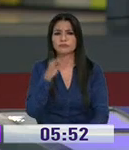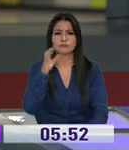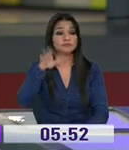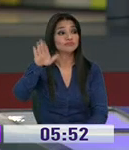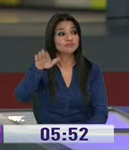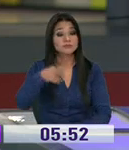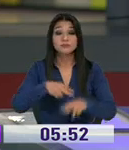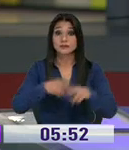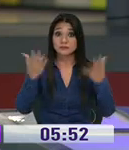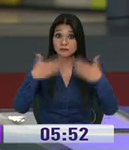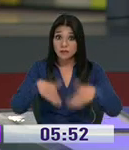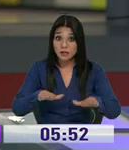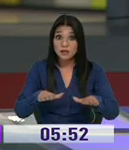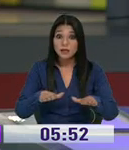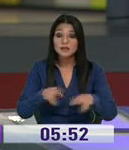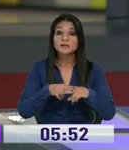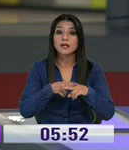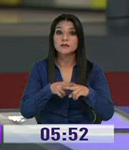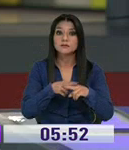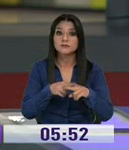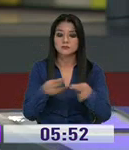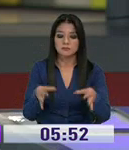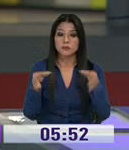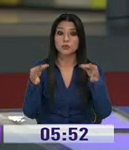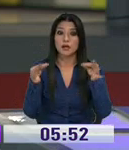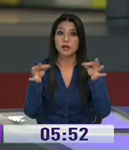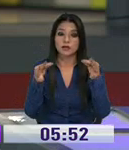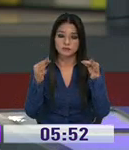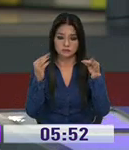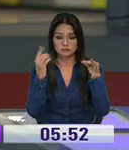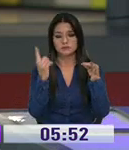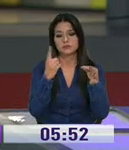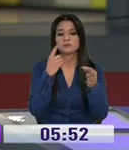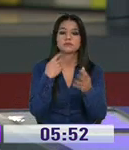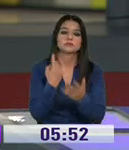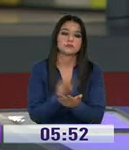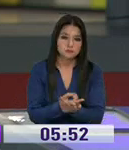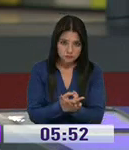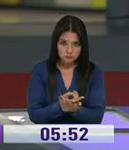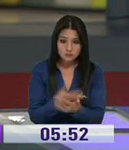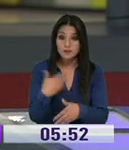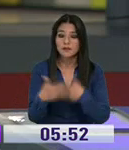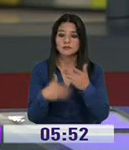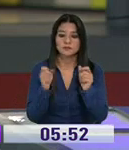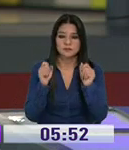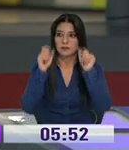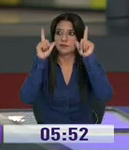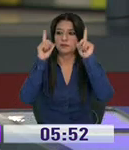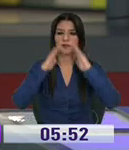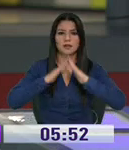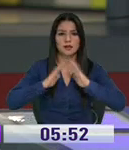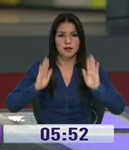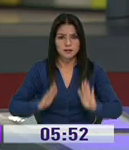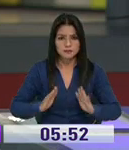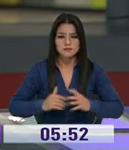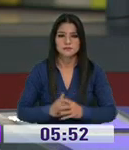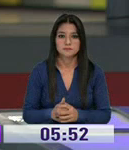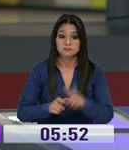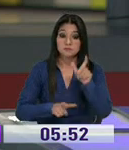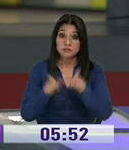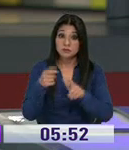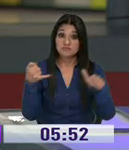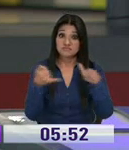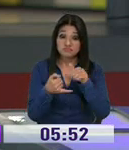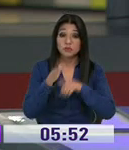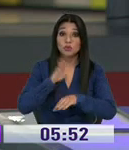denuncia, el conductor le brindó un pañuelo. Al poco tiempo, la mujer perdió el conocimiento y despertó en una vivienda. Los presuntos violadores